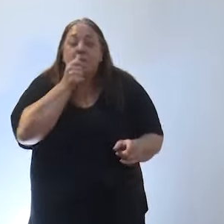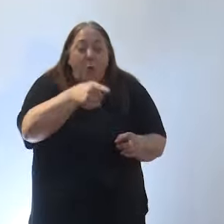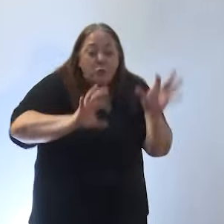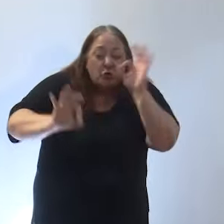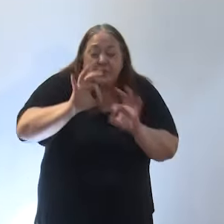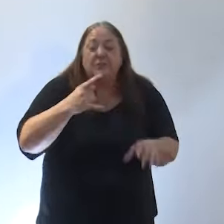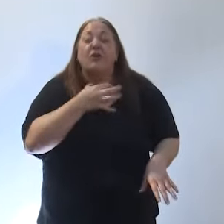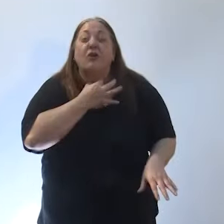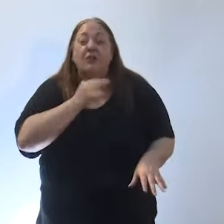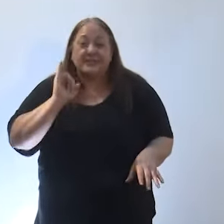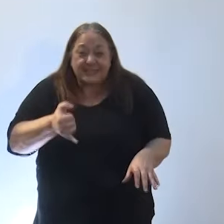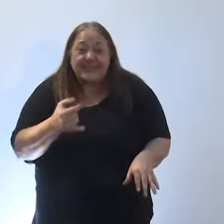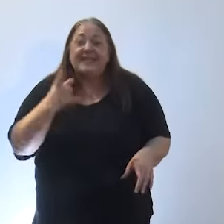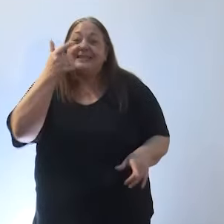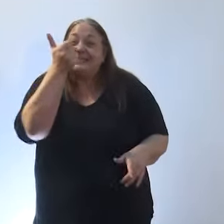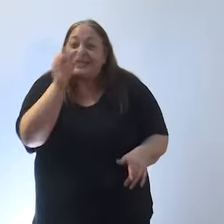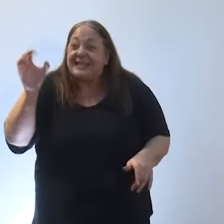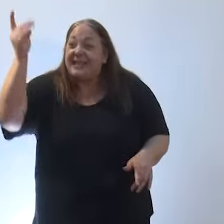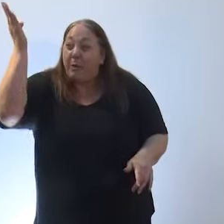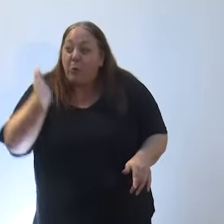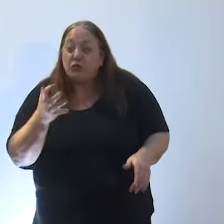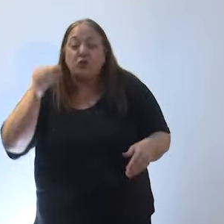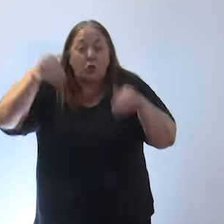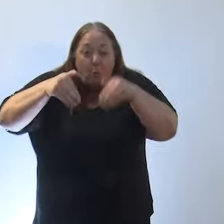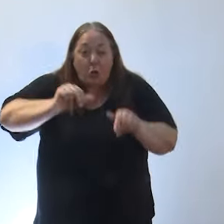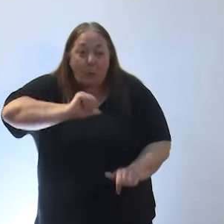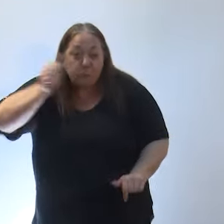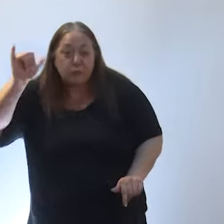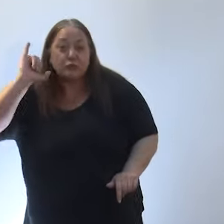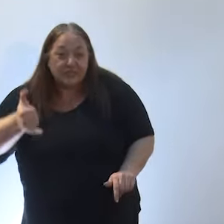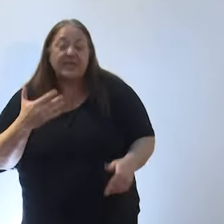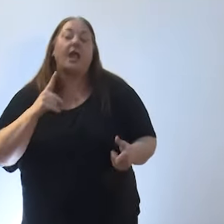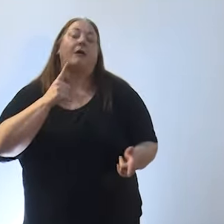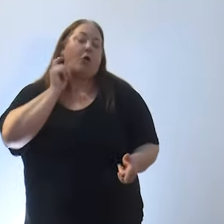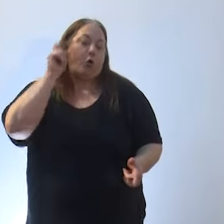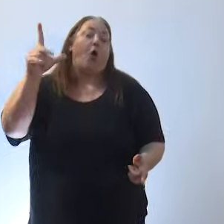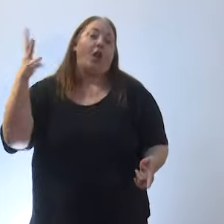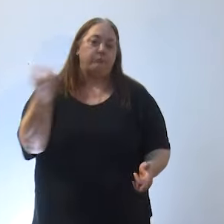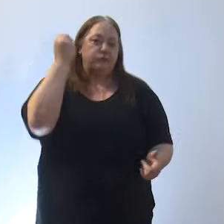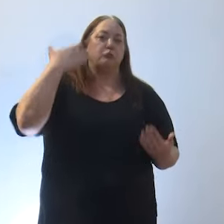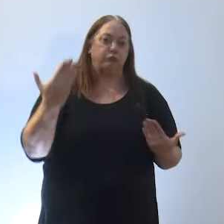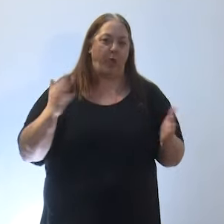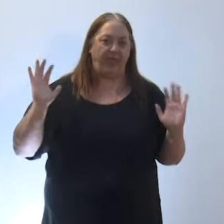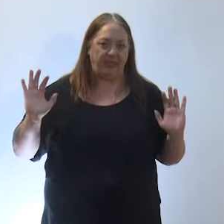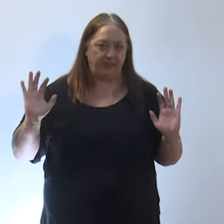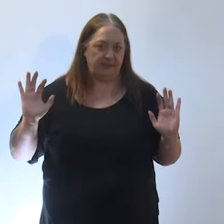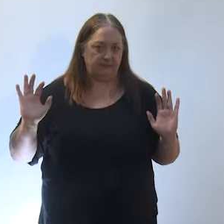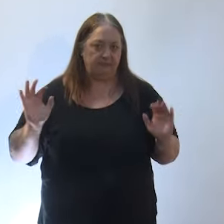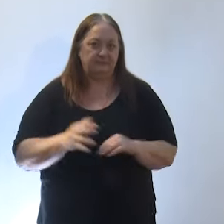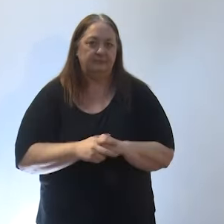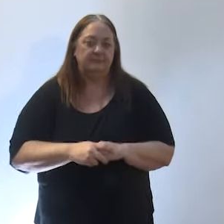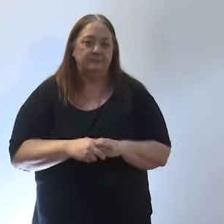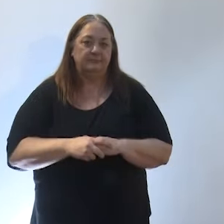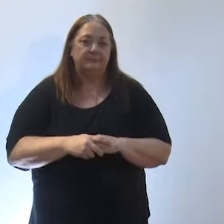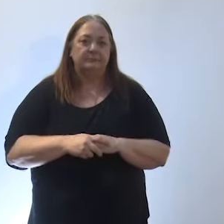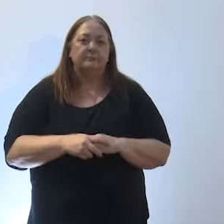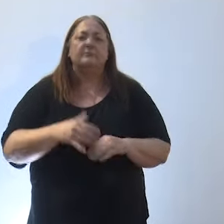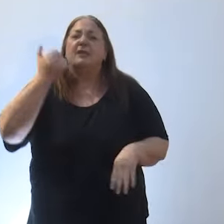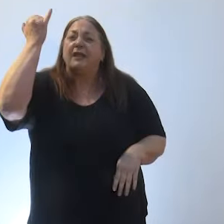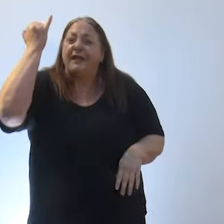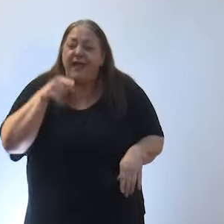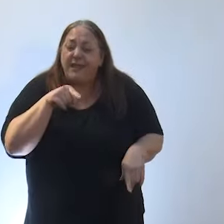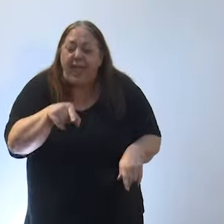60 por de intención de Voto y de votos digamos no O sea eh eh Hay una jugada ahí